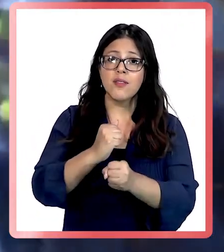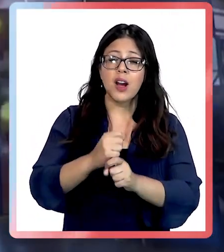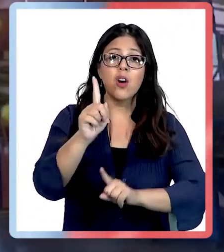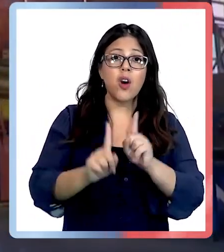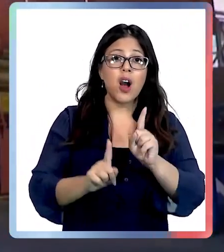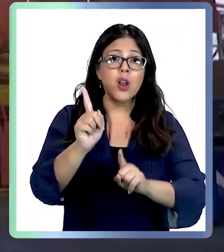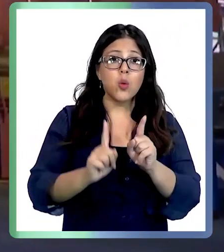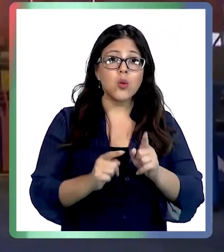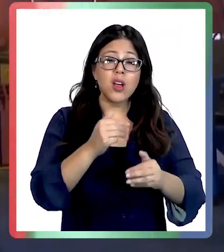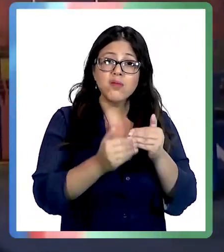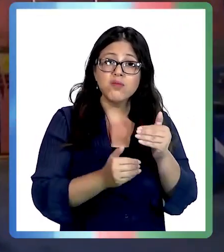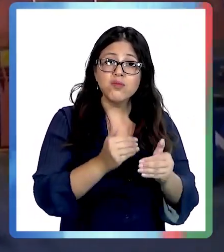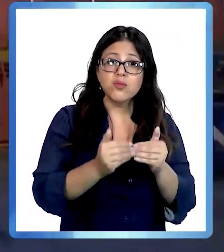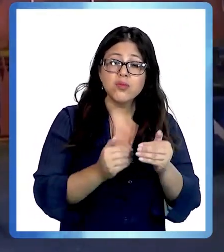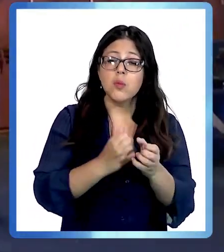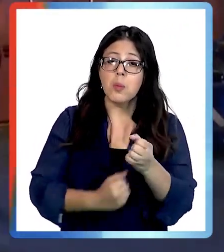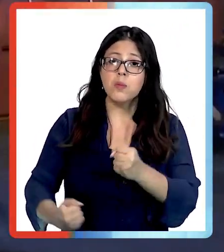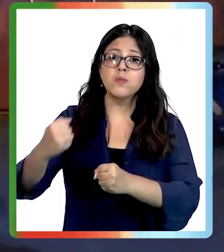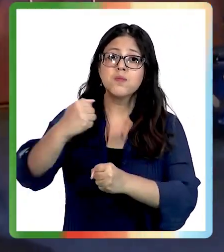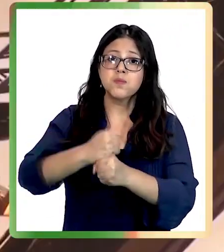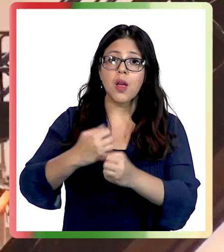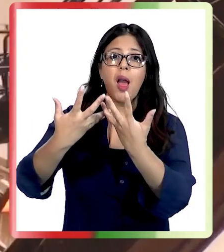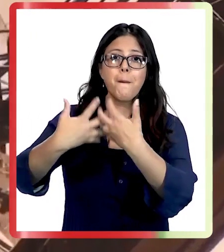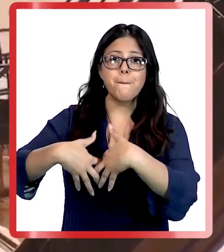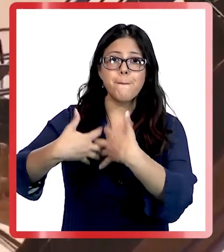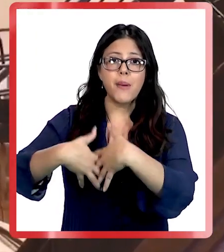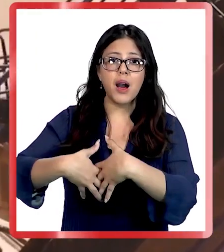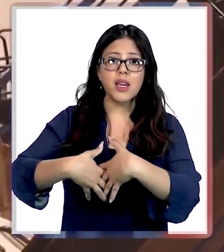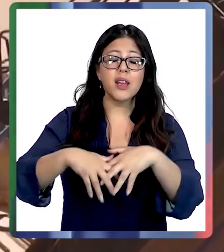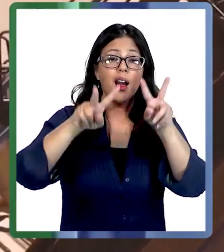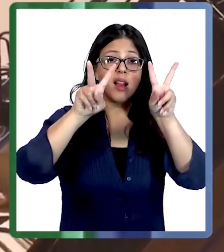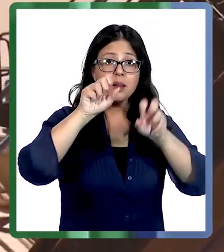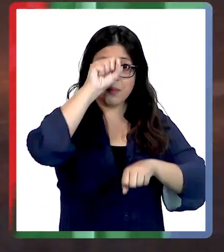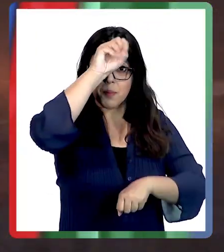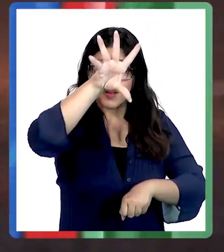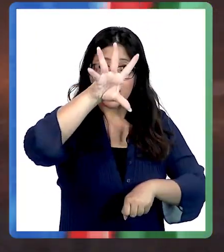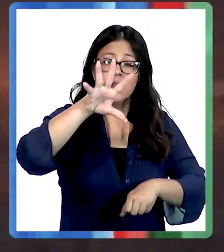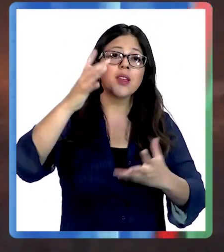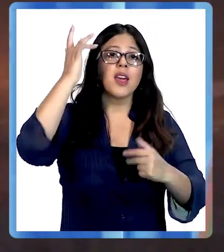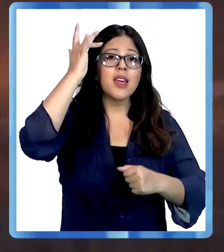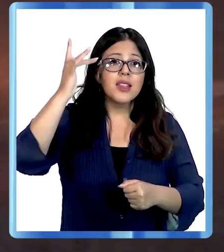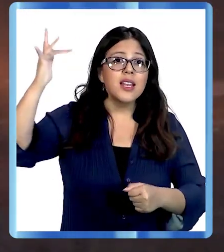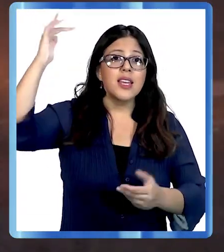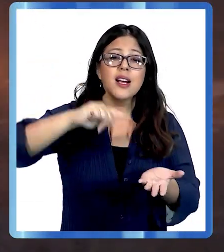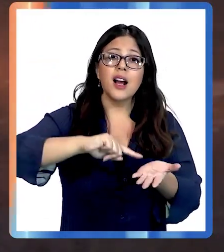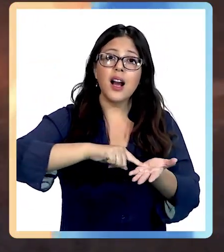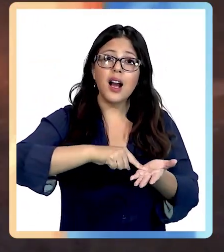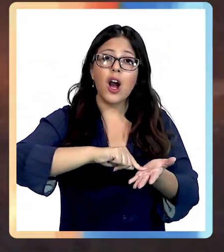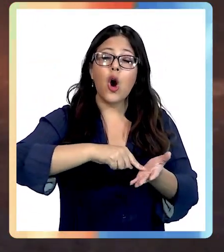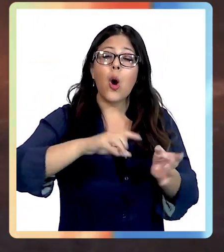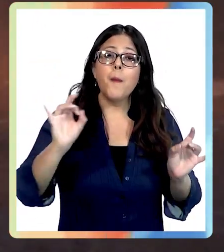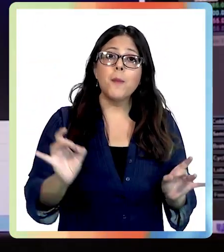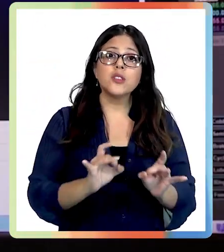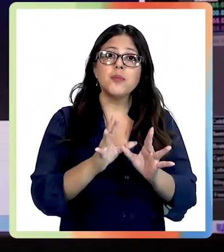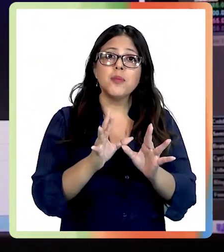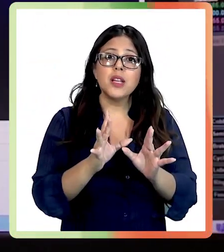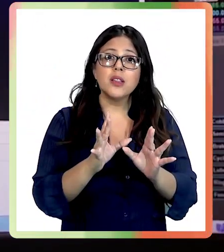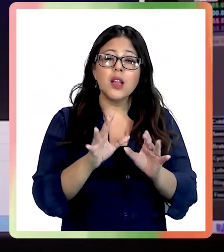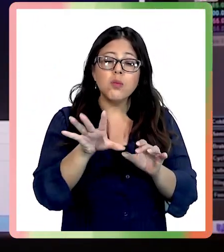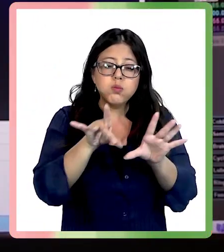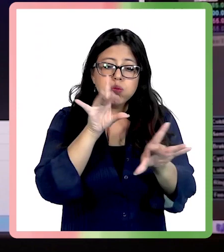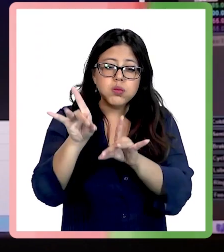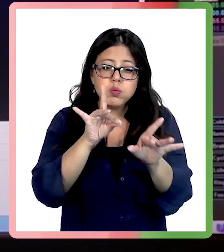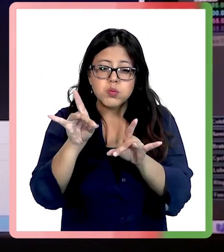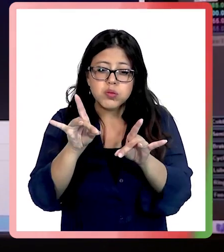en la minería por ejemplo la Inteligencia artificial podría ayudar a detectar vetas y guiar las exploraciones para saber dónde